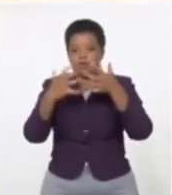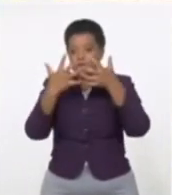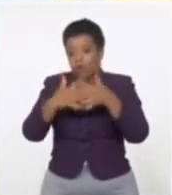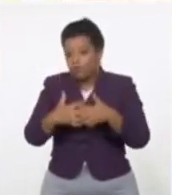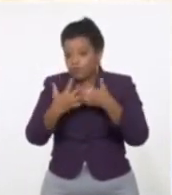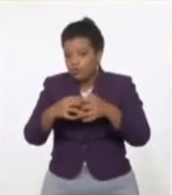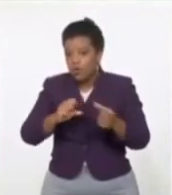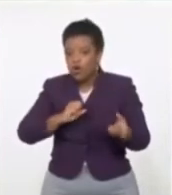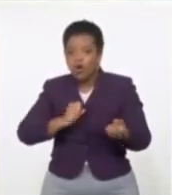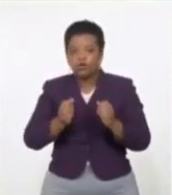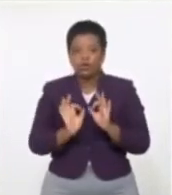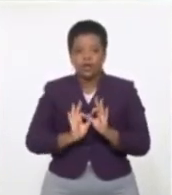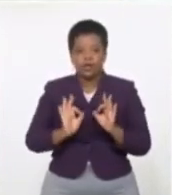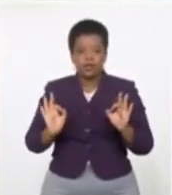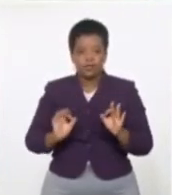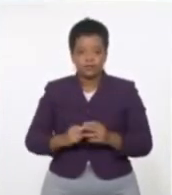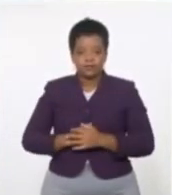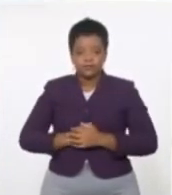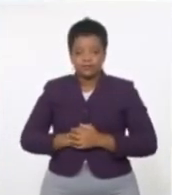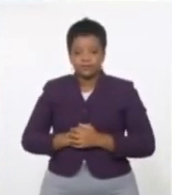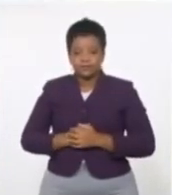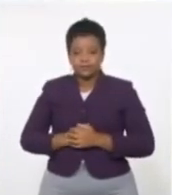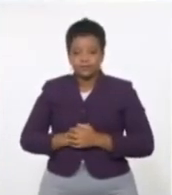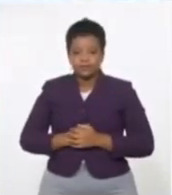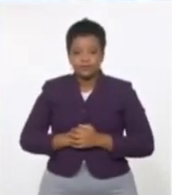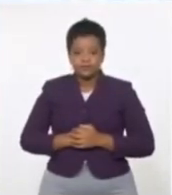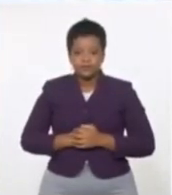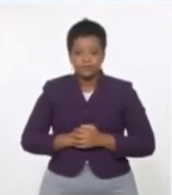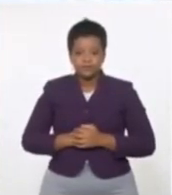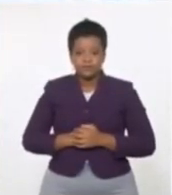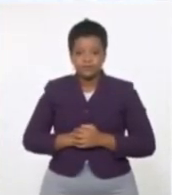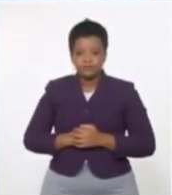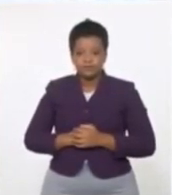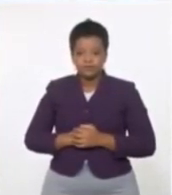con sus estudios clínicos.